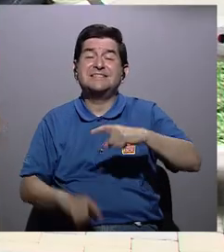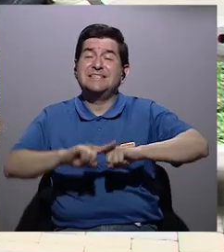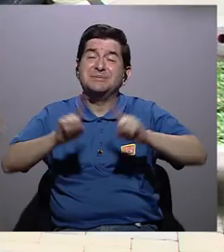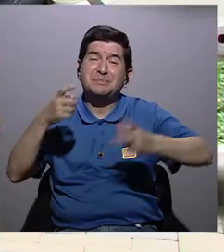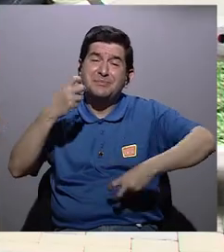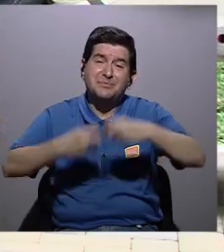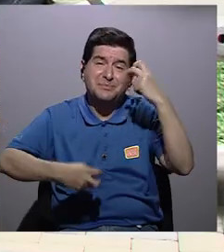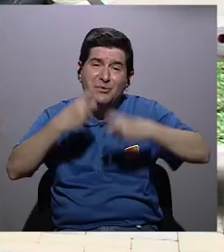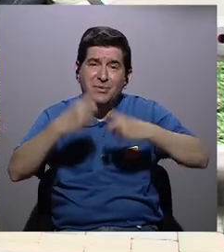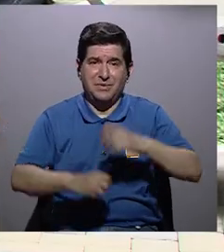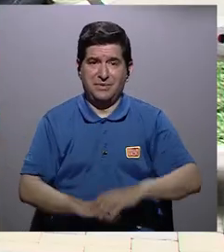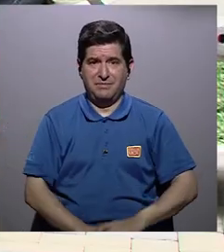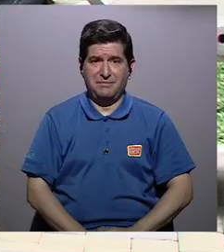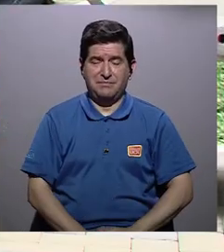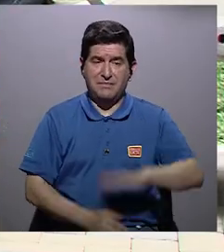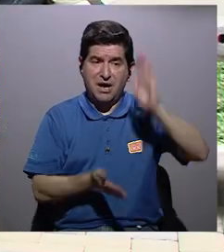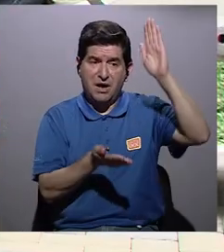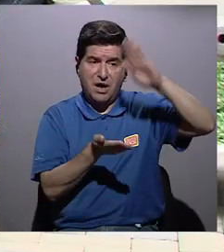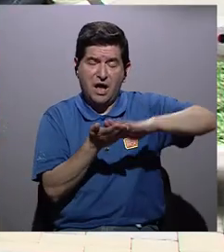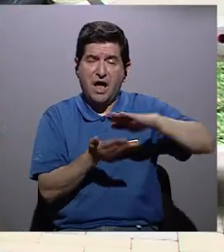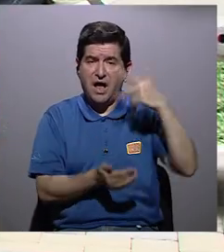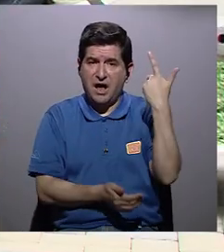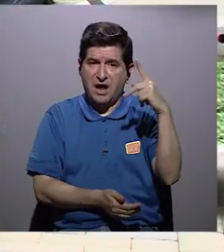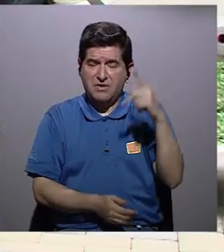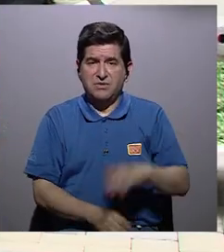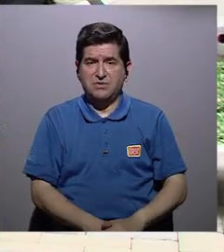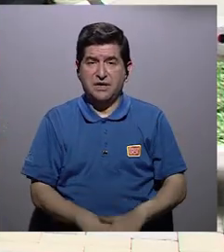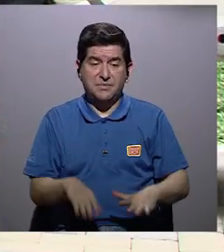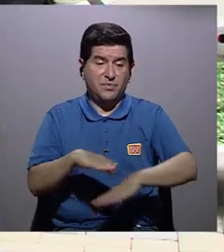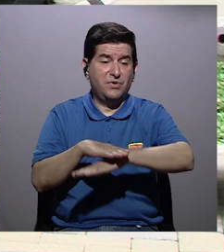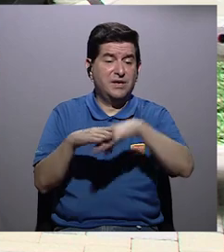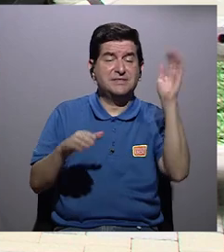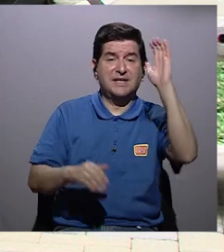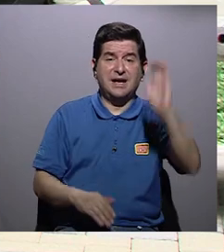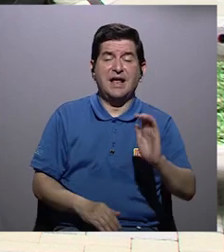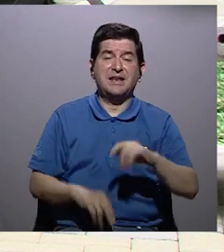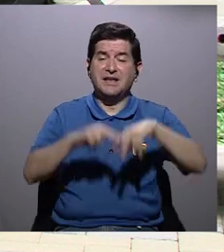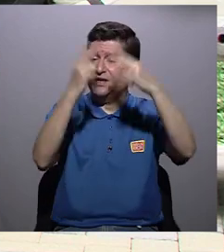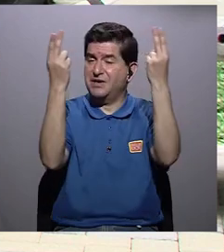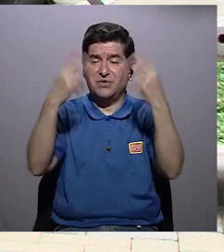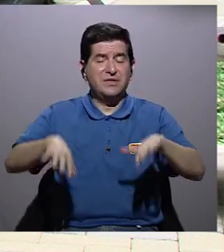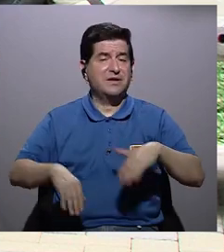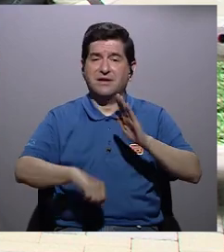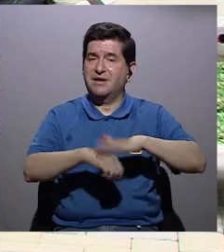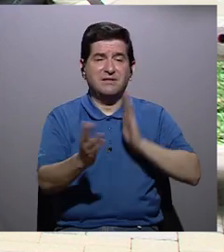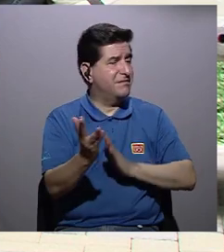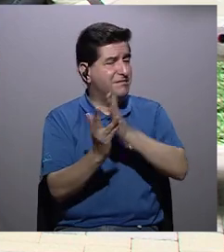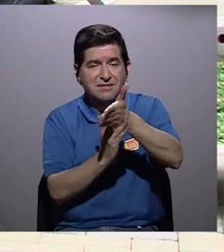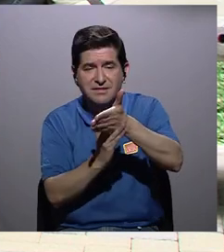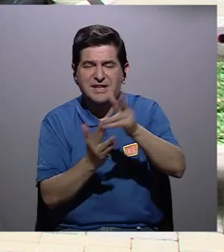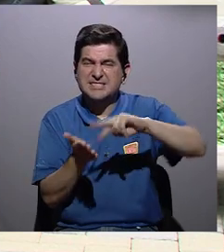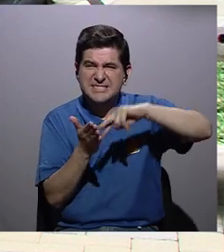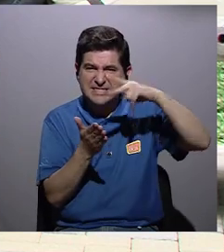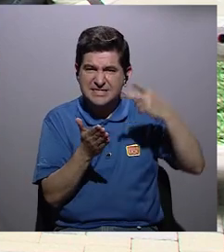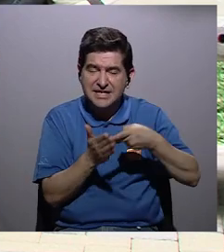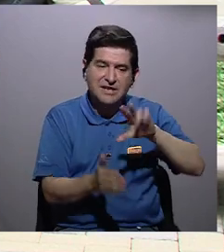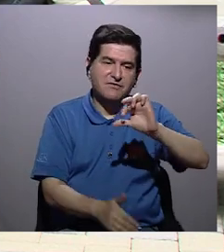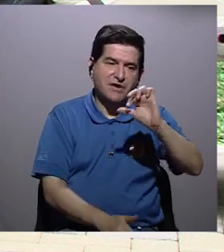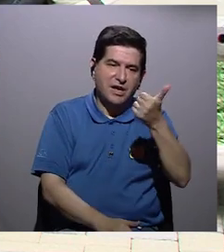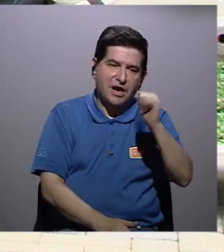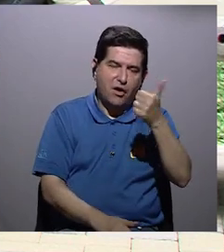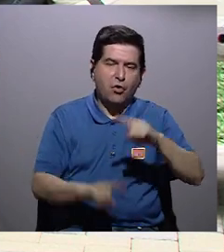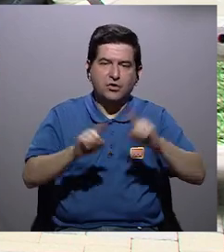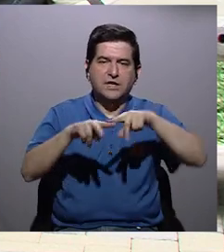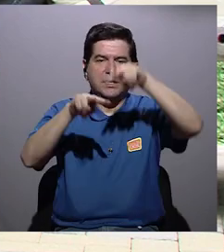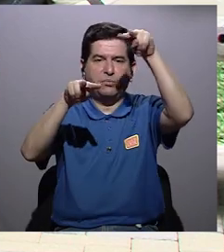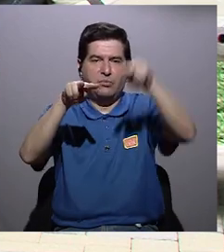problema de que reduce los riesgos porque saca al niño o la niña de la internet. Claro. Entonces eso le genera